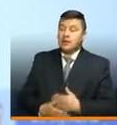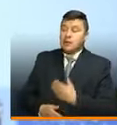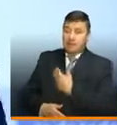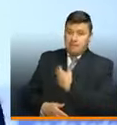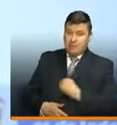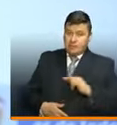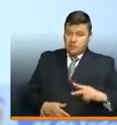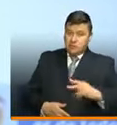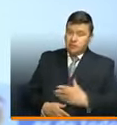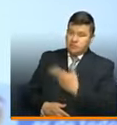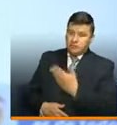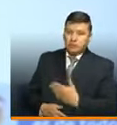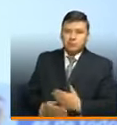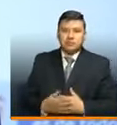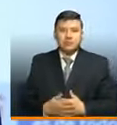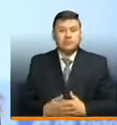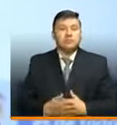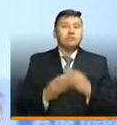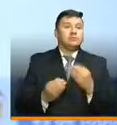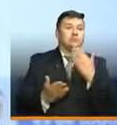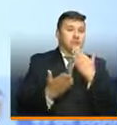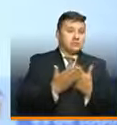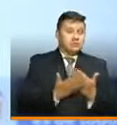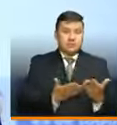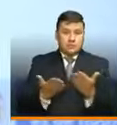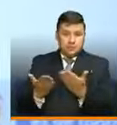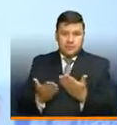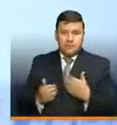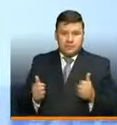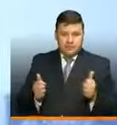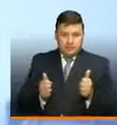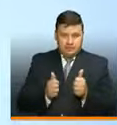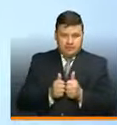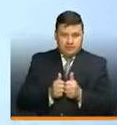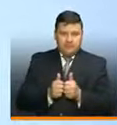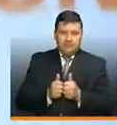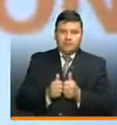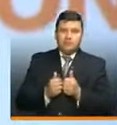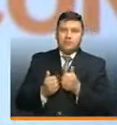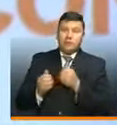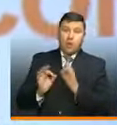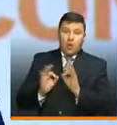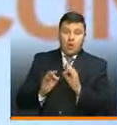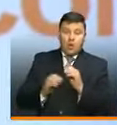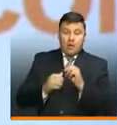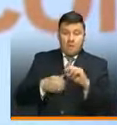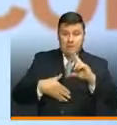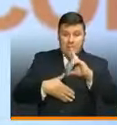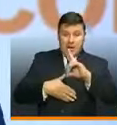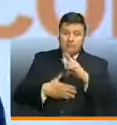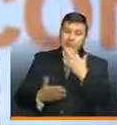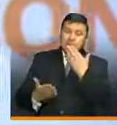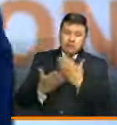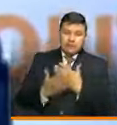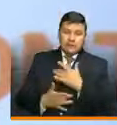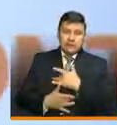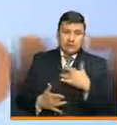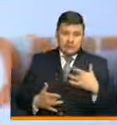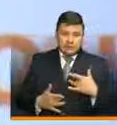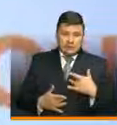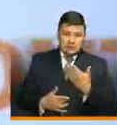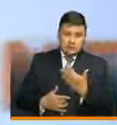vicepresidenta. Bueno, pues mil gracias a los reconocemos precisamente agradecer a la Organización Panamericana de la Salud.